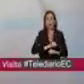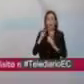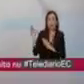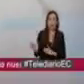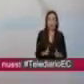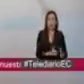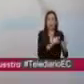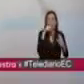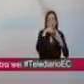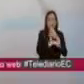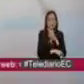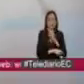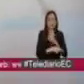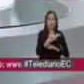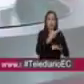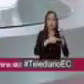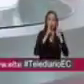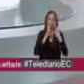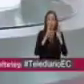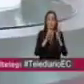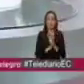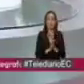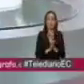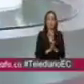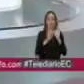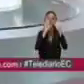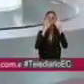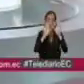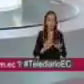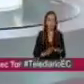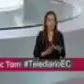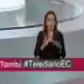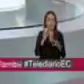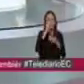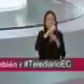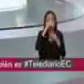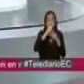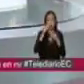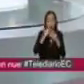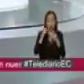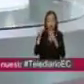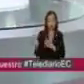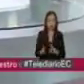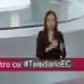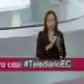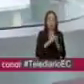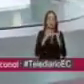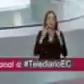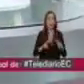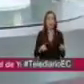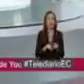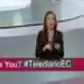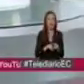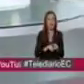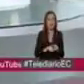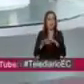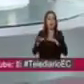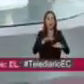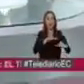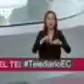por ciento claro que sí bueno austin galván además de ser secretario de educación superior ciencia tecnología e innovación es también el coordinador